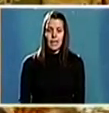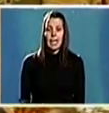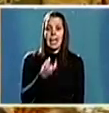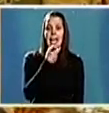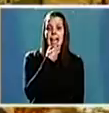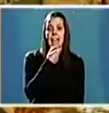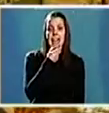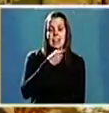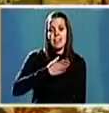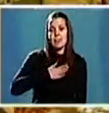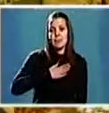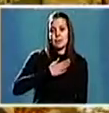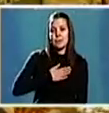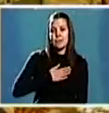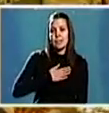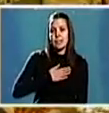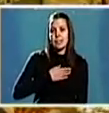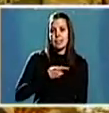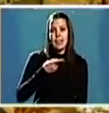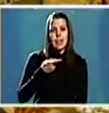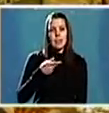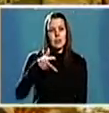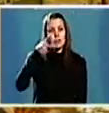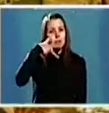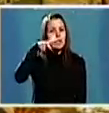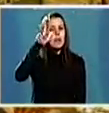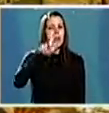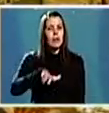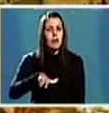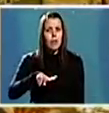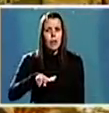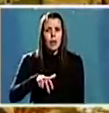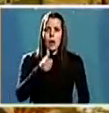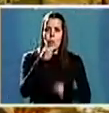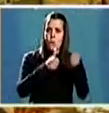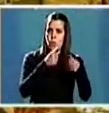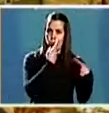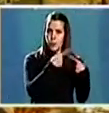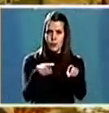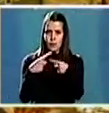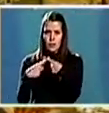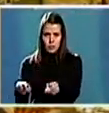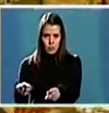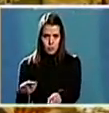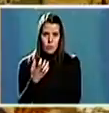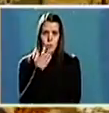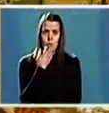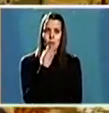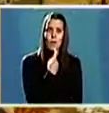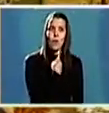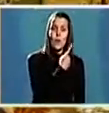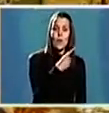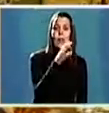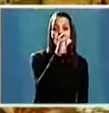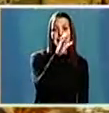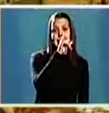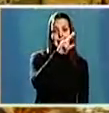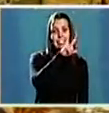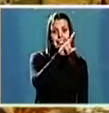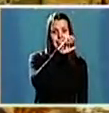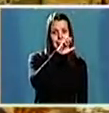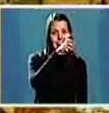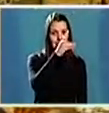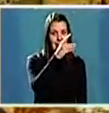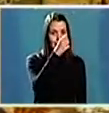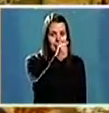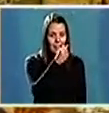As galletas mariñeiras foron reconocidas en varios certames, non? Un deles foi en Silleda como unha mención á